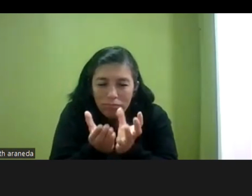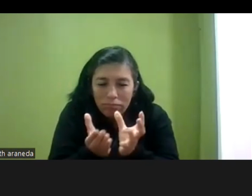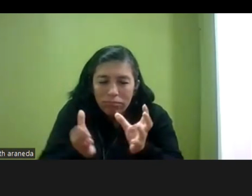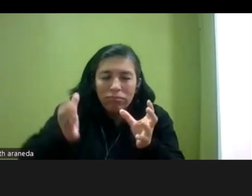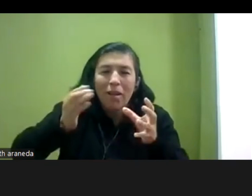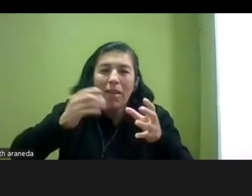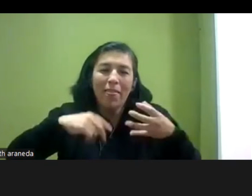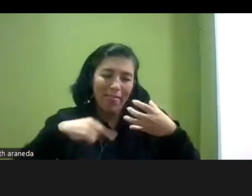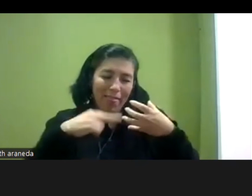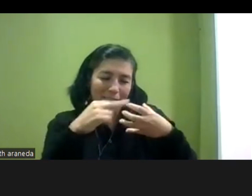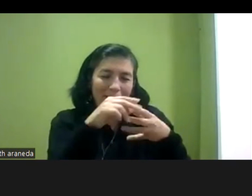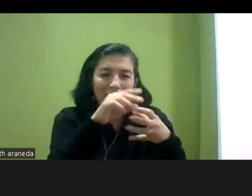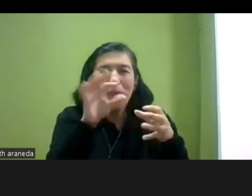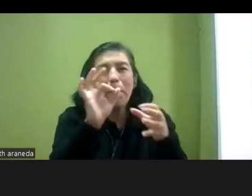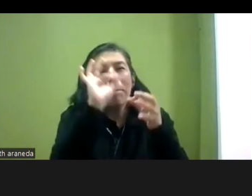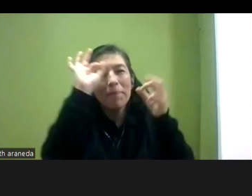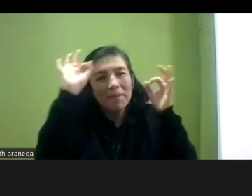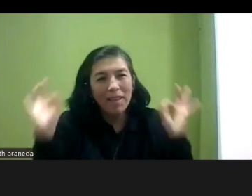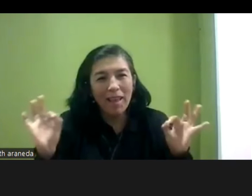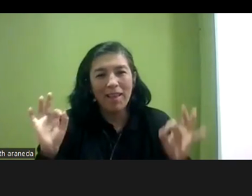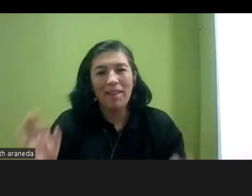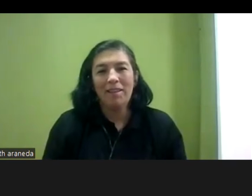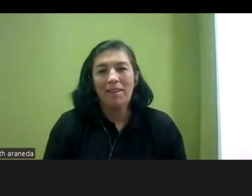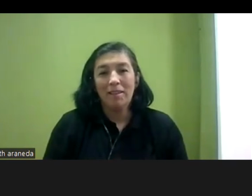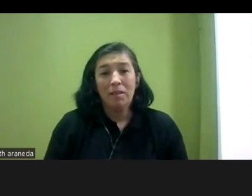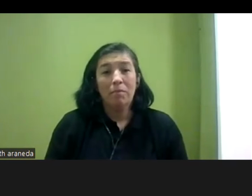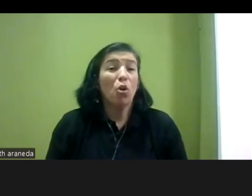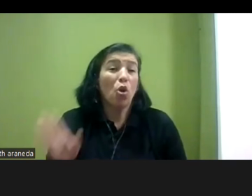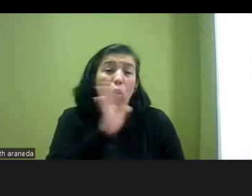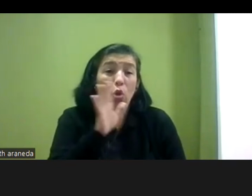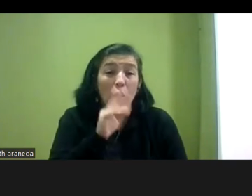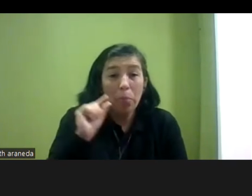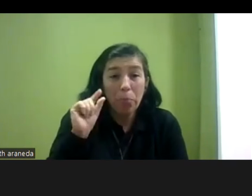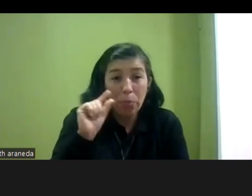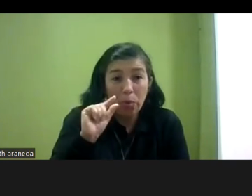diseños específicos, con pocos colores,